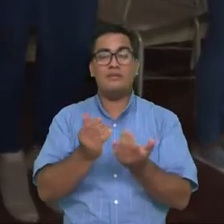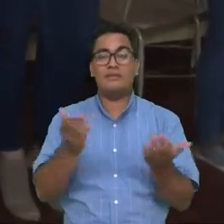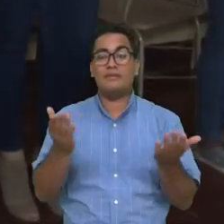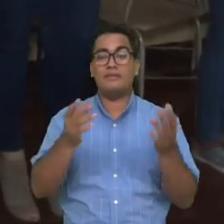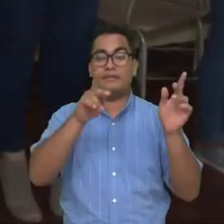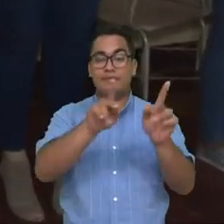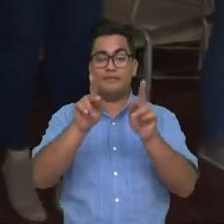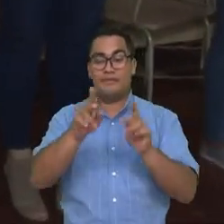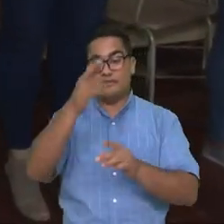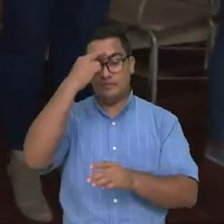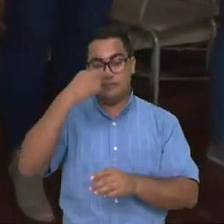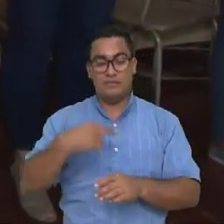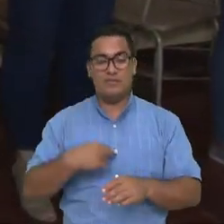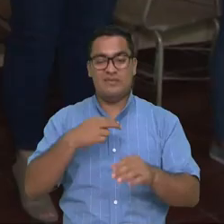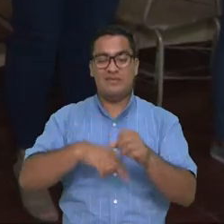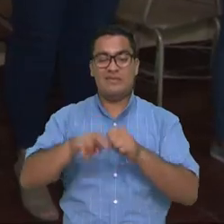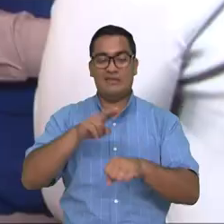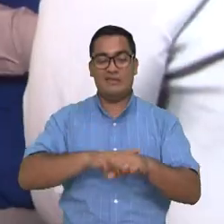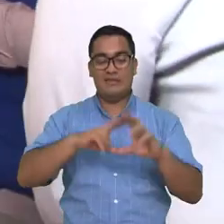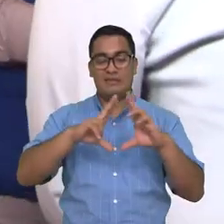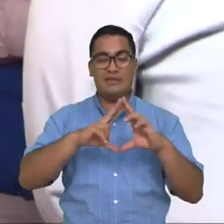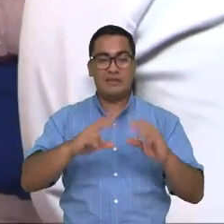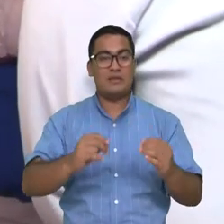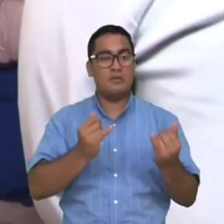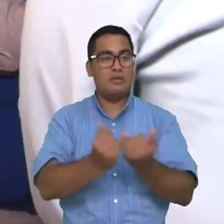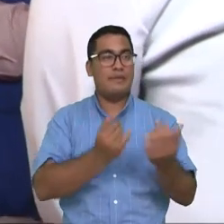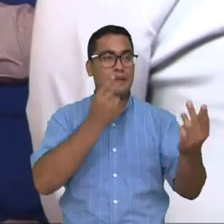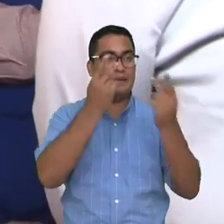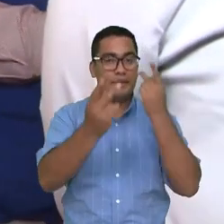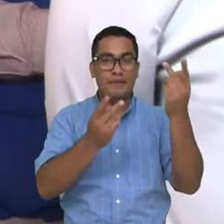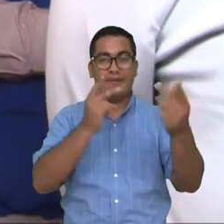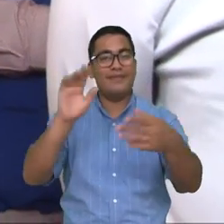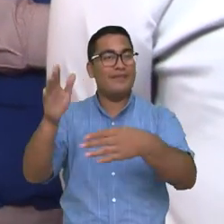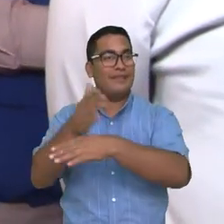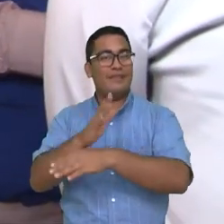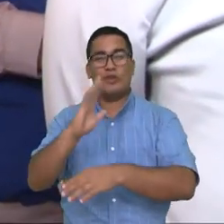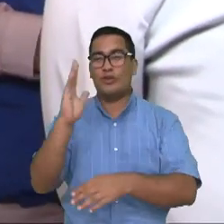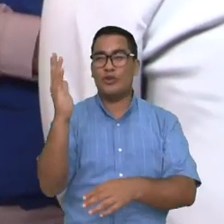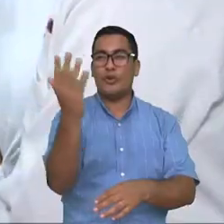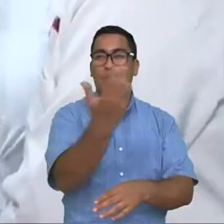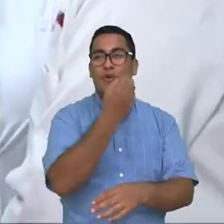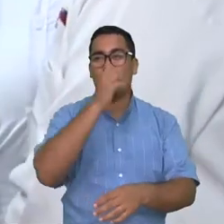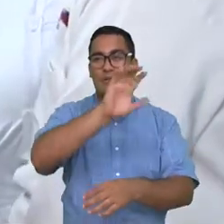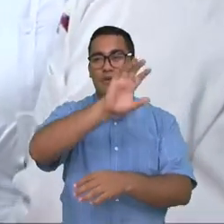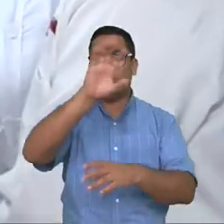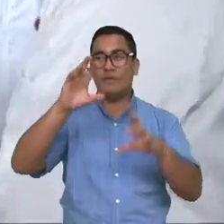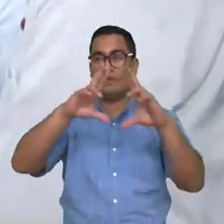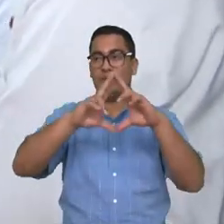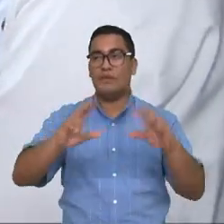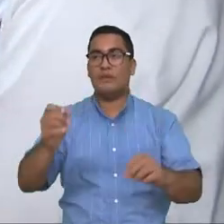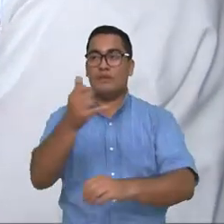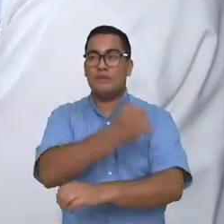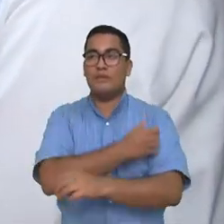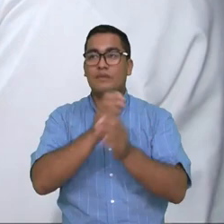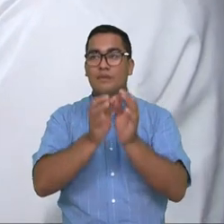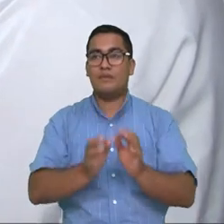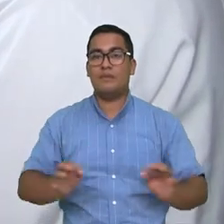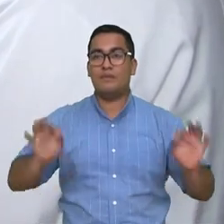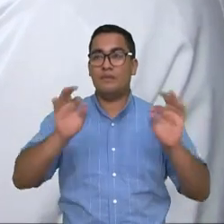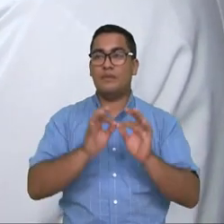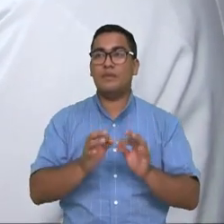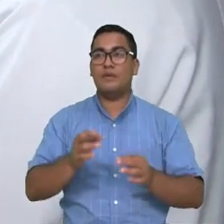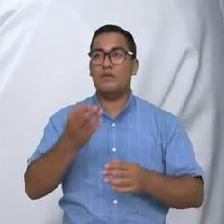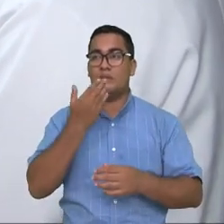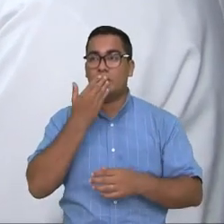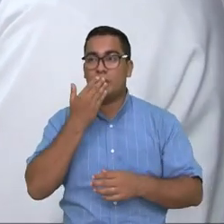autoridades nacionales esperan replicar estas visitas en todas las unidades hospitalarias del país a fin de brindar una adecuada respuesta